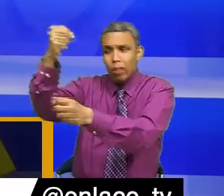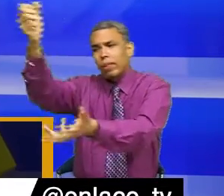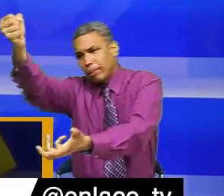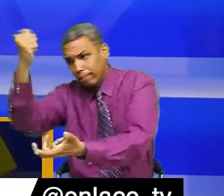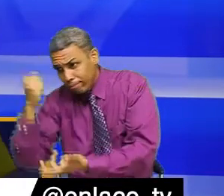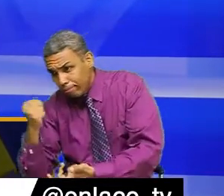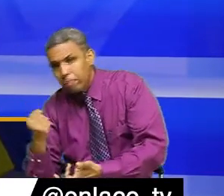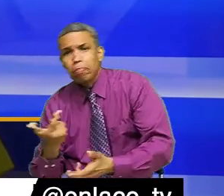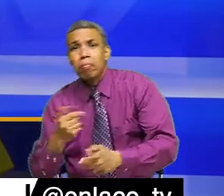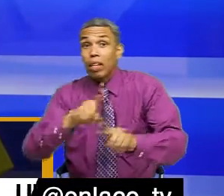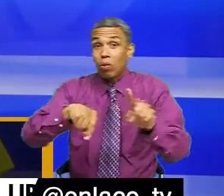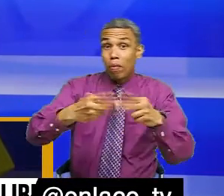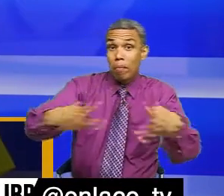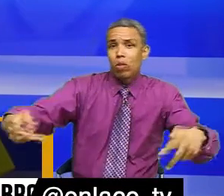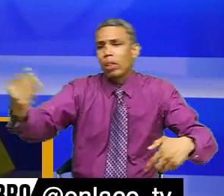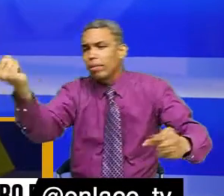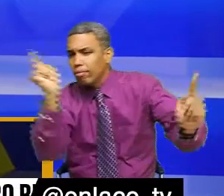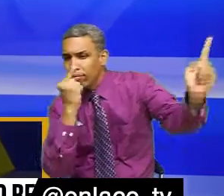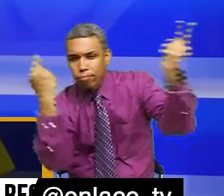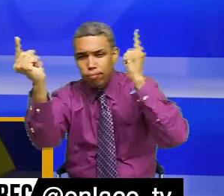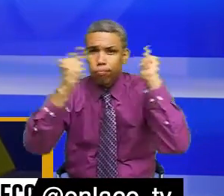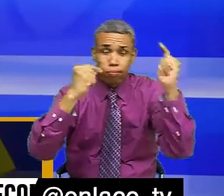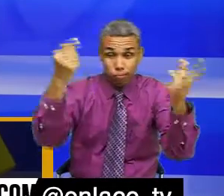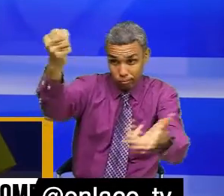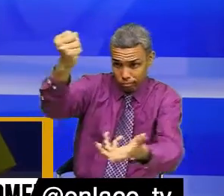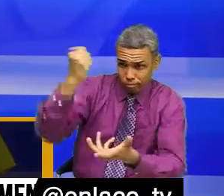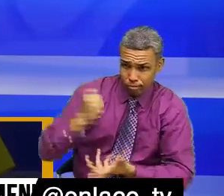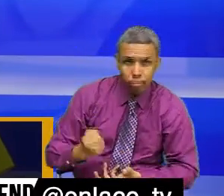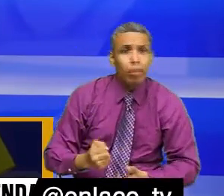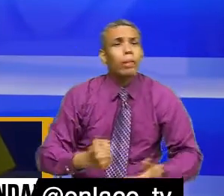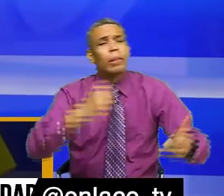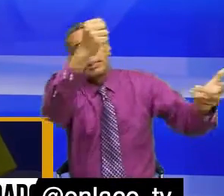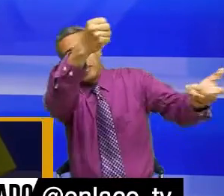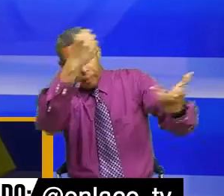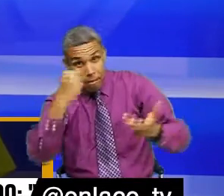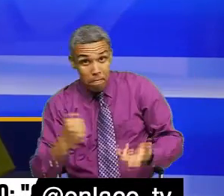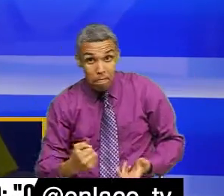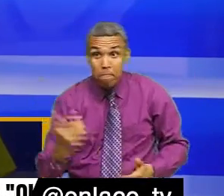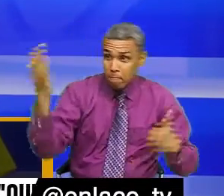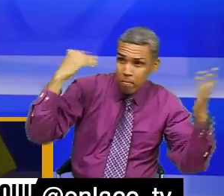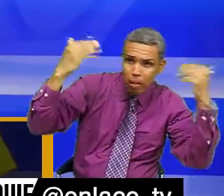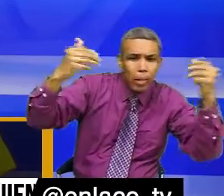50. Vamos a hacer un recorrido y esperamos que toda la comunidad nos aporte. Los